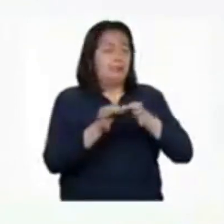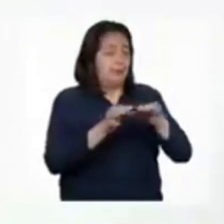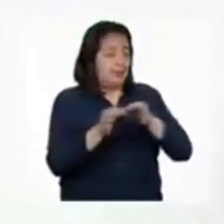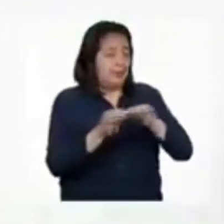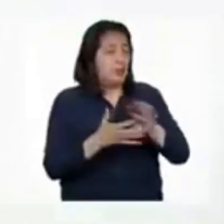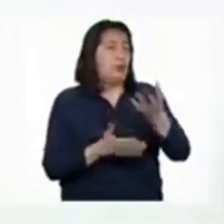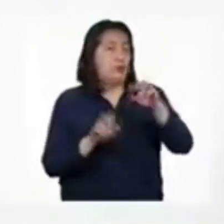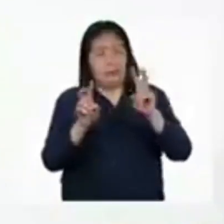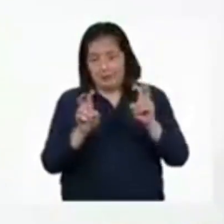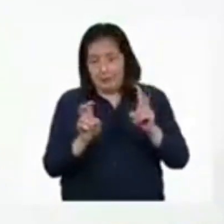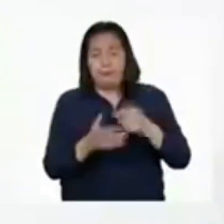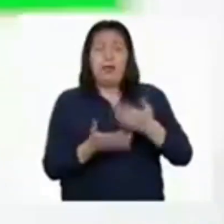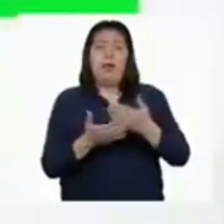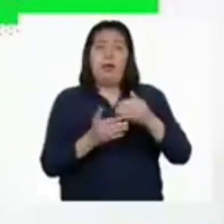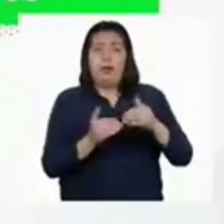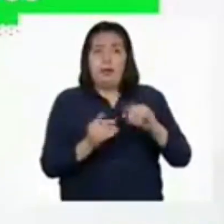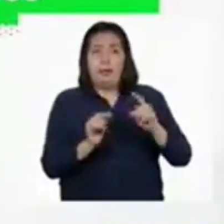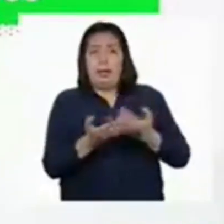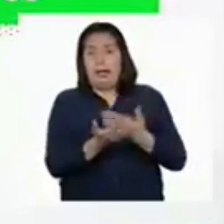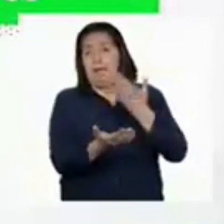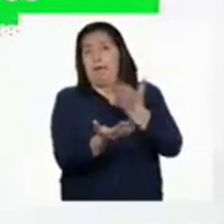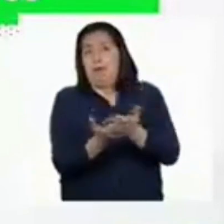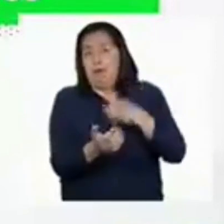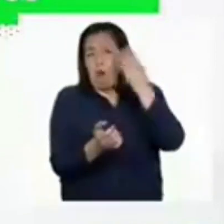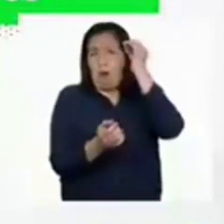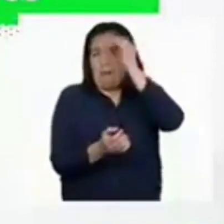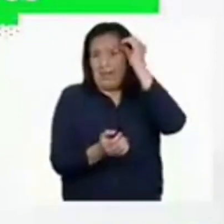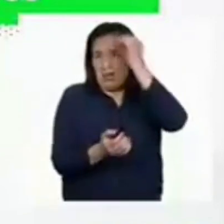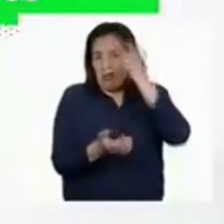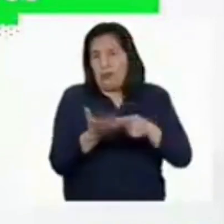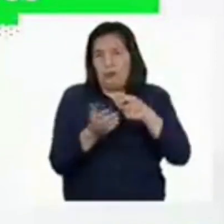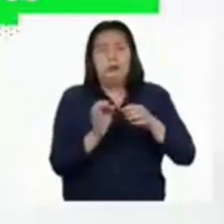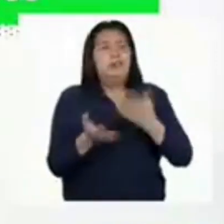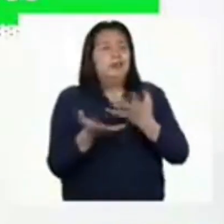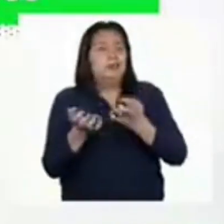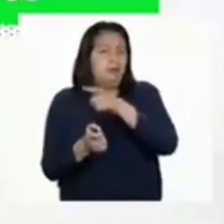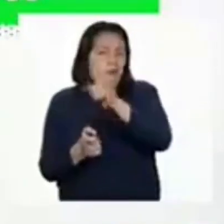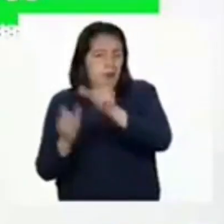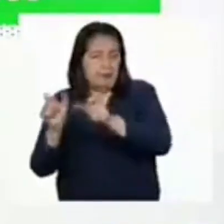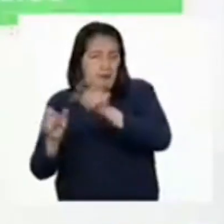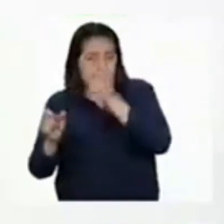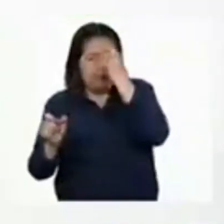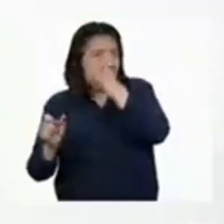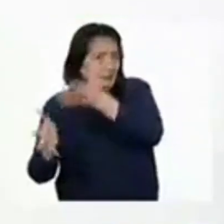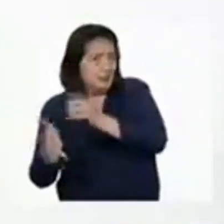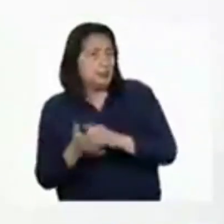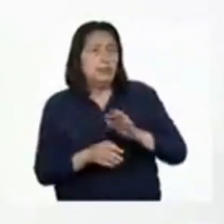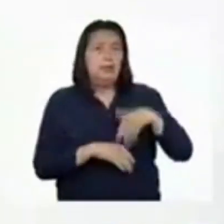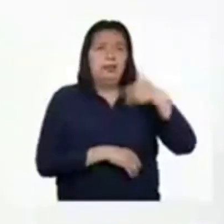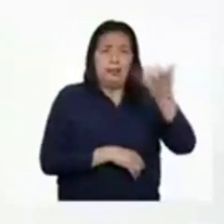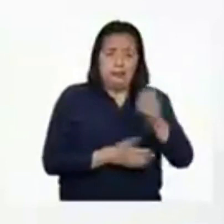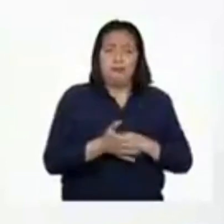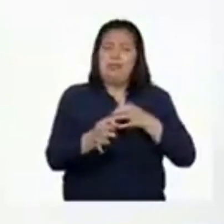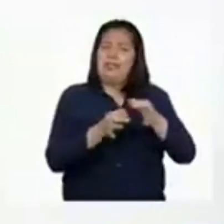desarrollo. Antes de los argumentos va la propuesta o la opinión muy clara sobre lo que queremos persuadir al público. Luego se presentan